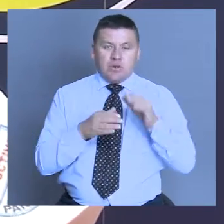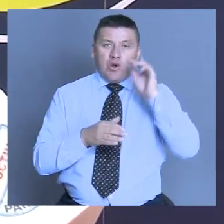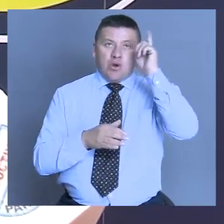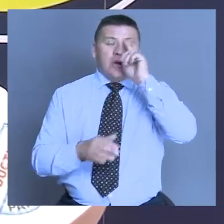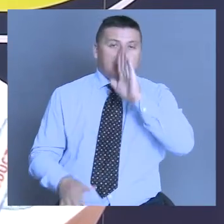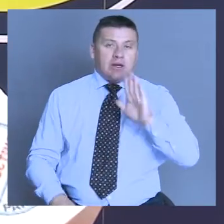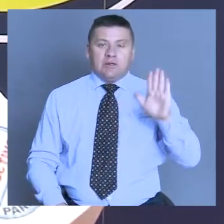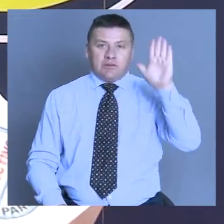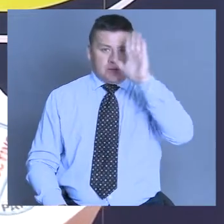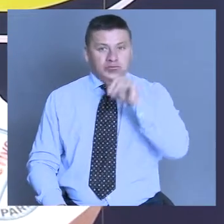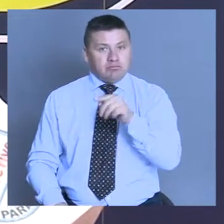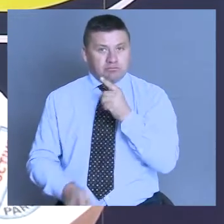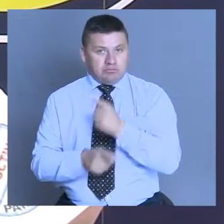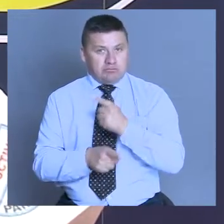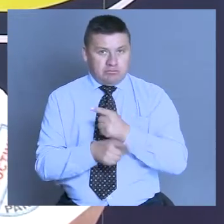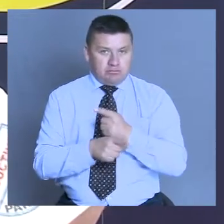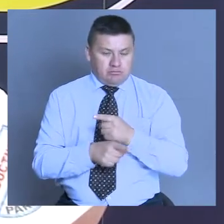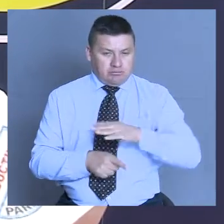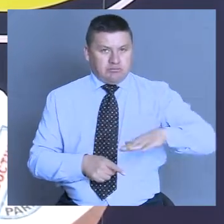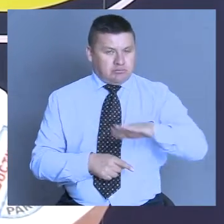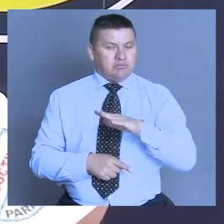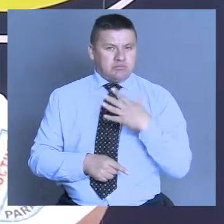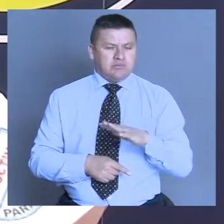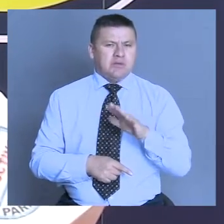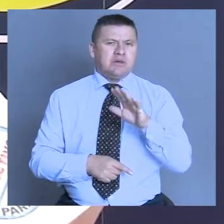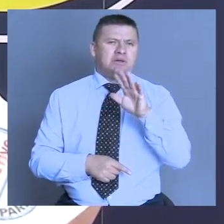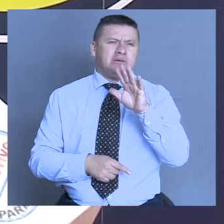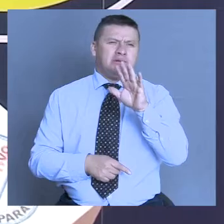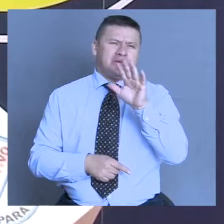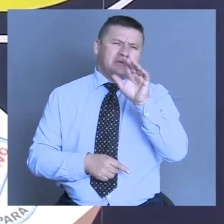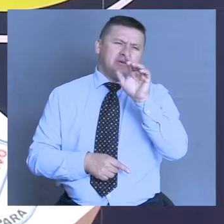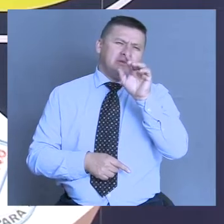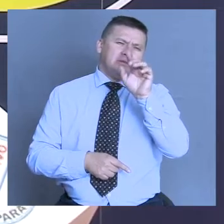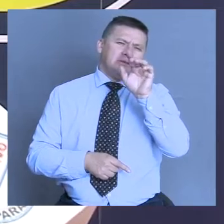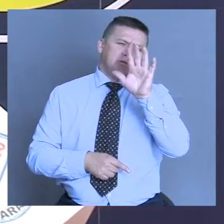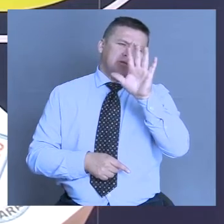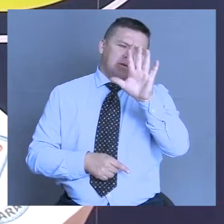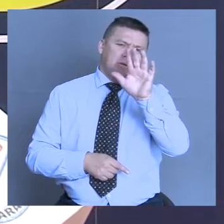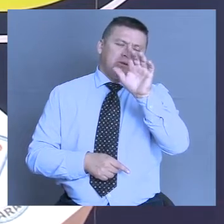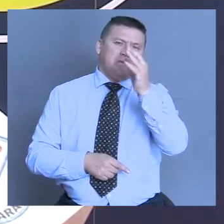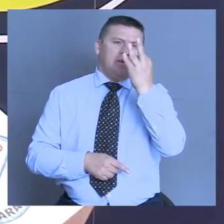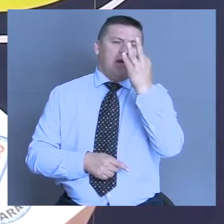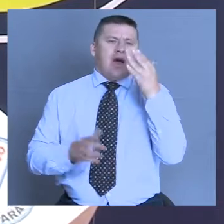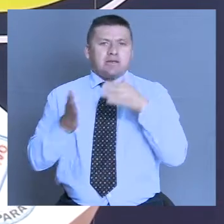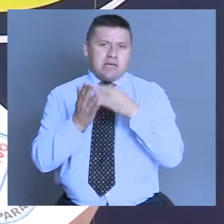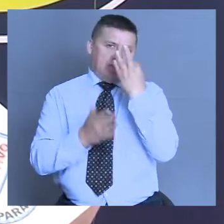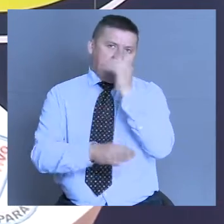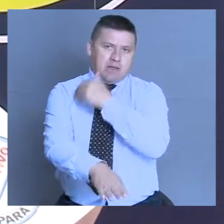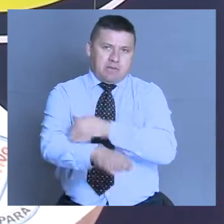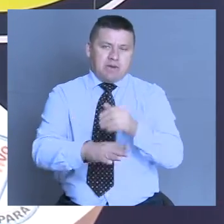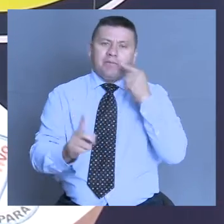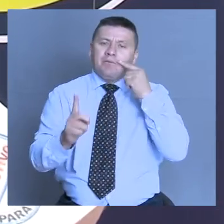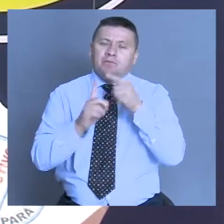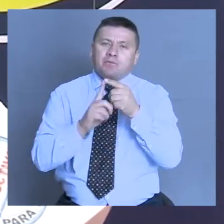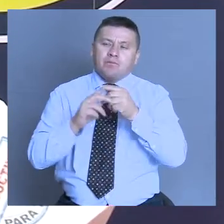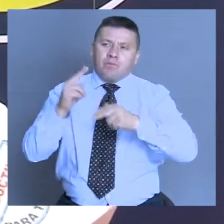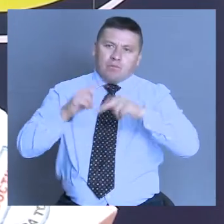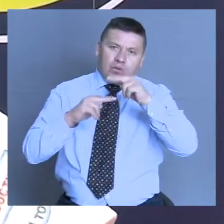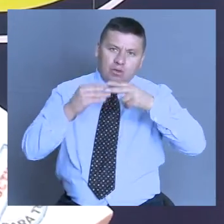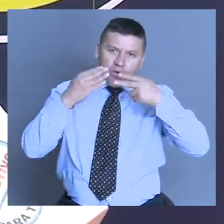estas iniciativas se conviertan en realidades. Y por eso estas capacitaciones le aportan los elementos que